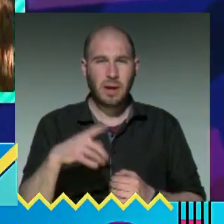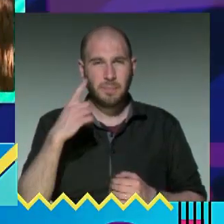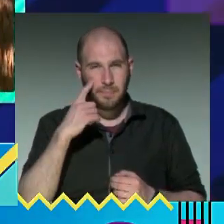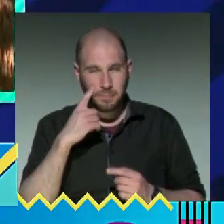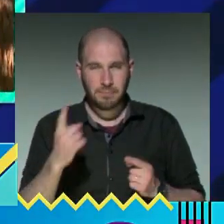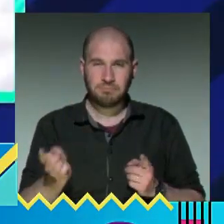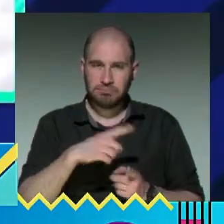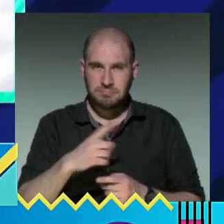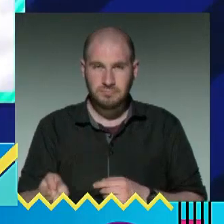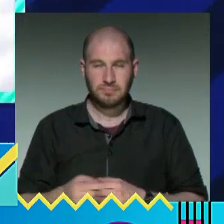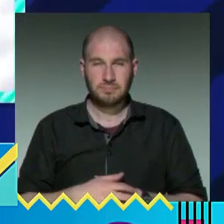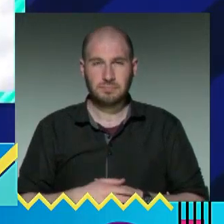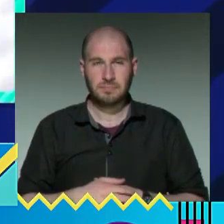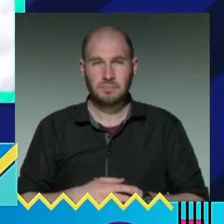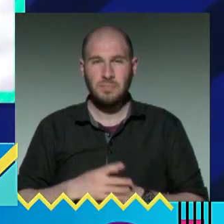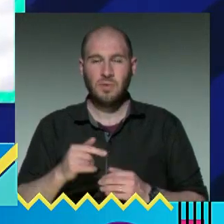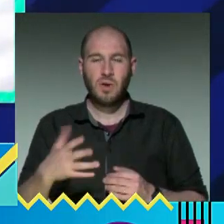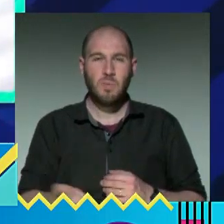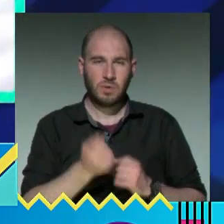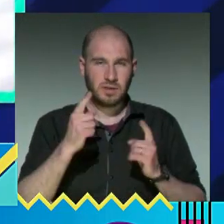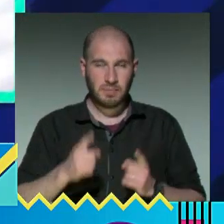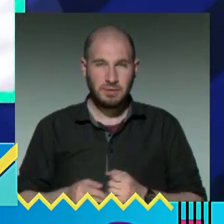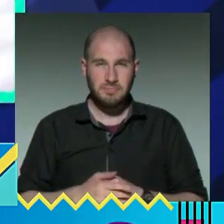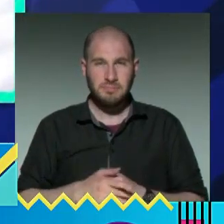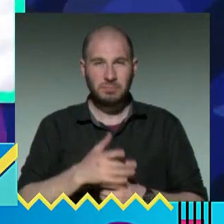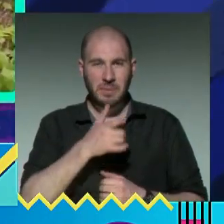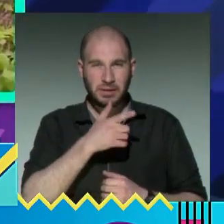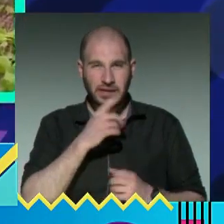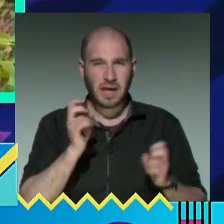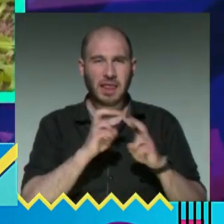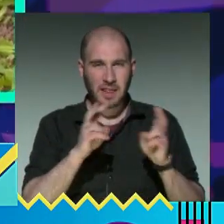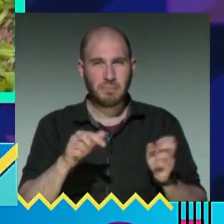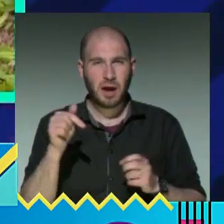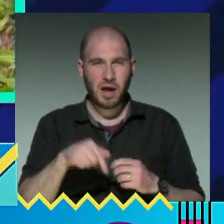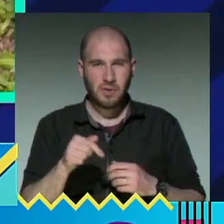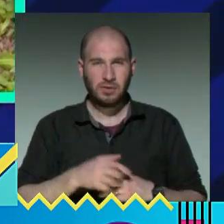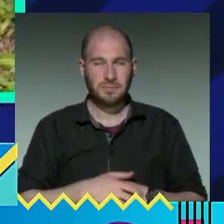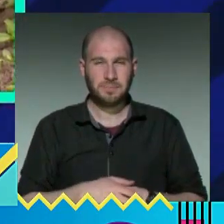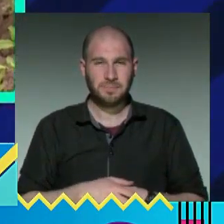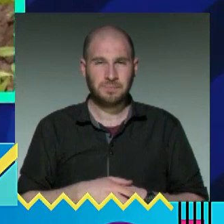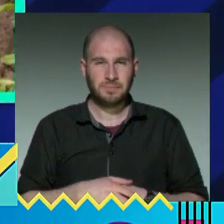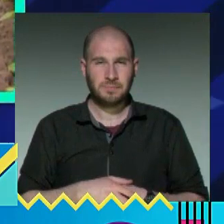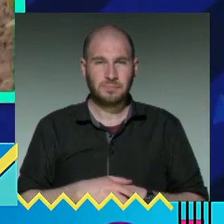términos de oportunidades. Creo que son temas hoy que están en plena